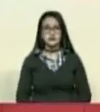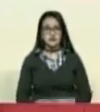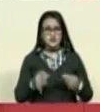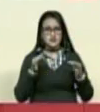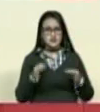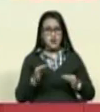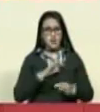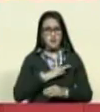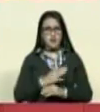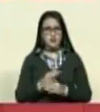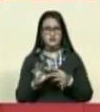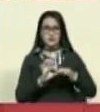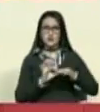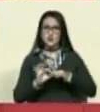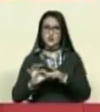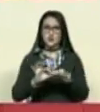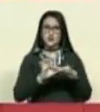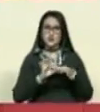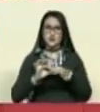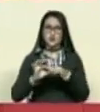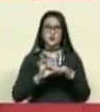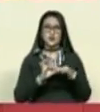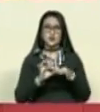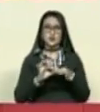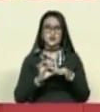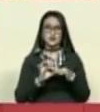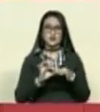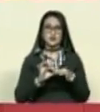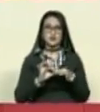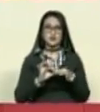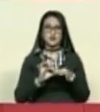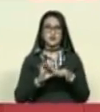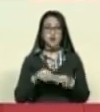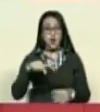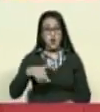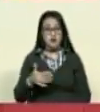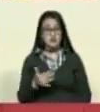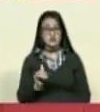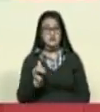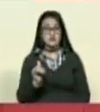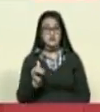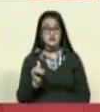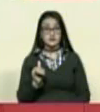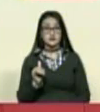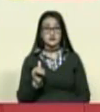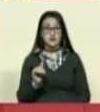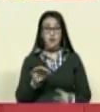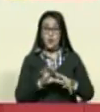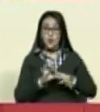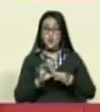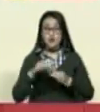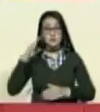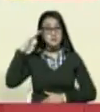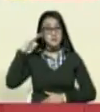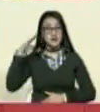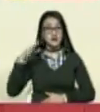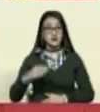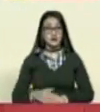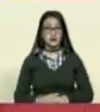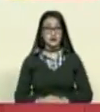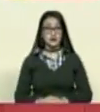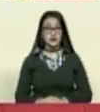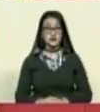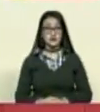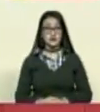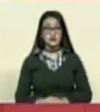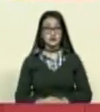Consolidar la poderosa unidad, la poderosa unión que hoy tenemos. La unión militar,